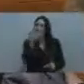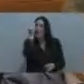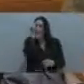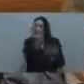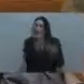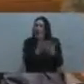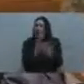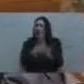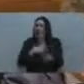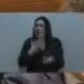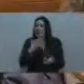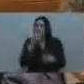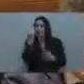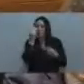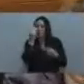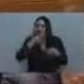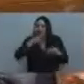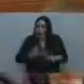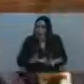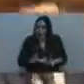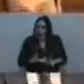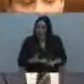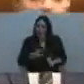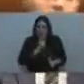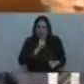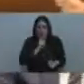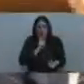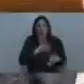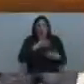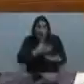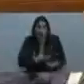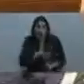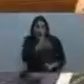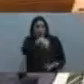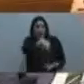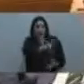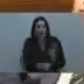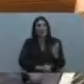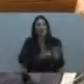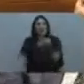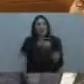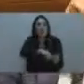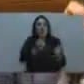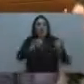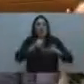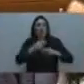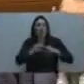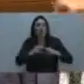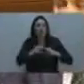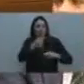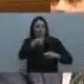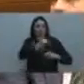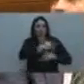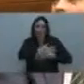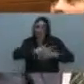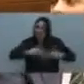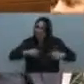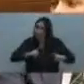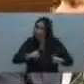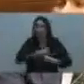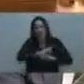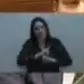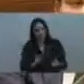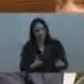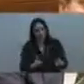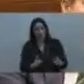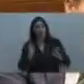al presente? Porque ahora ustedes tampoco se quieren sumar al acuerdo político. Ustedes tampoco se quieren sumar